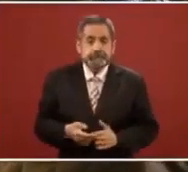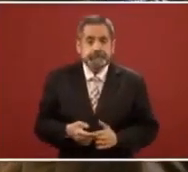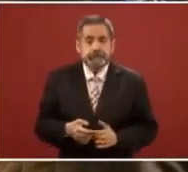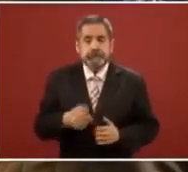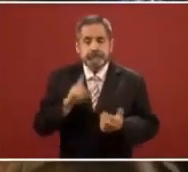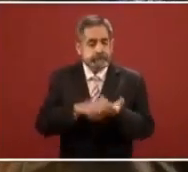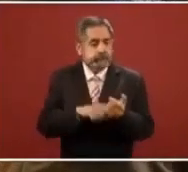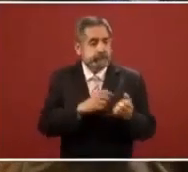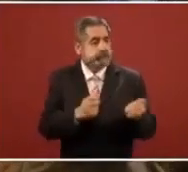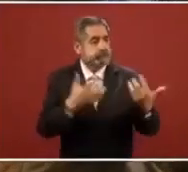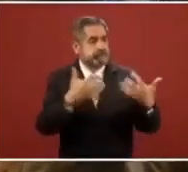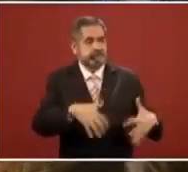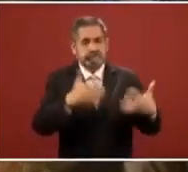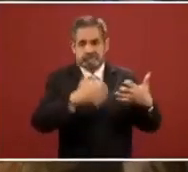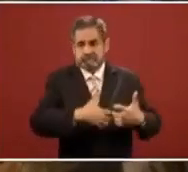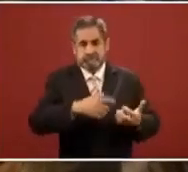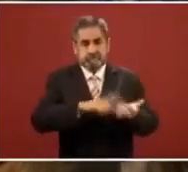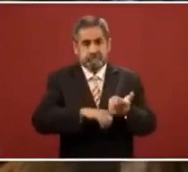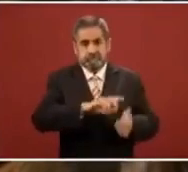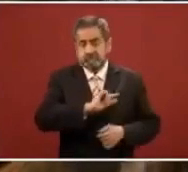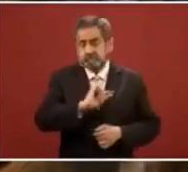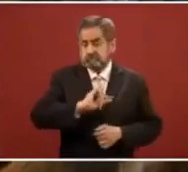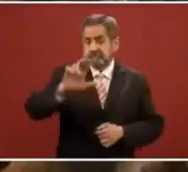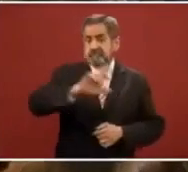de empresas muy famosas.